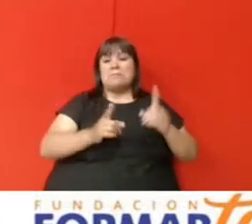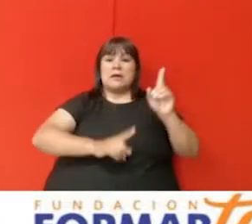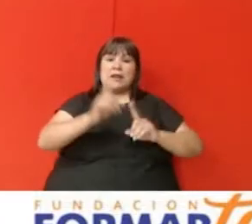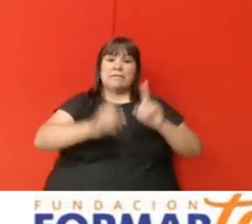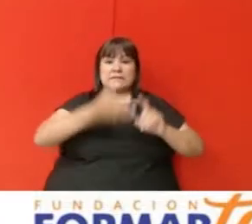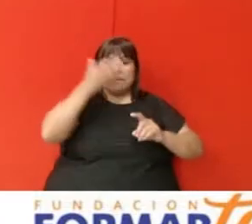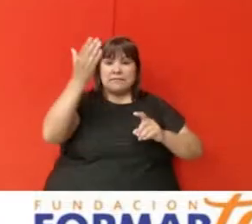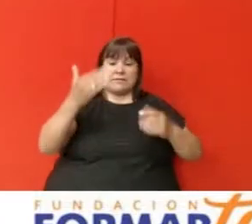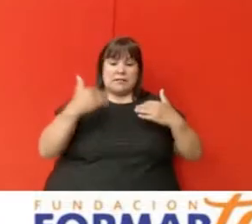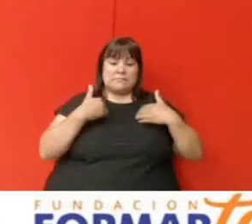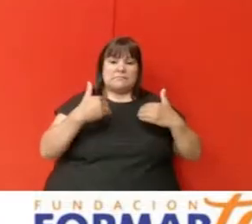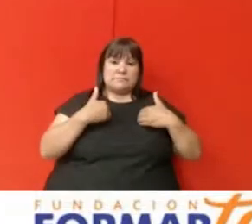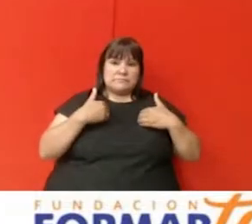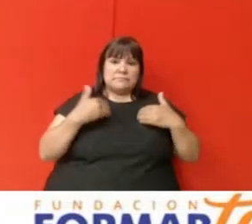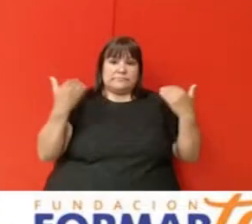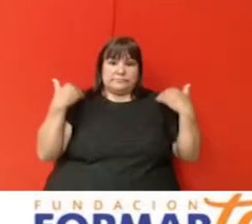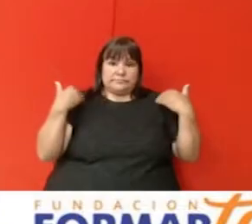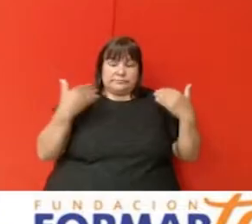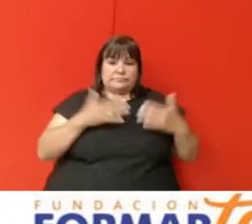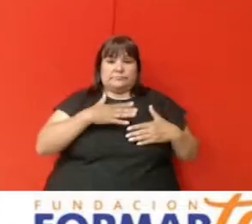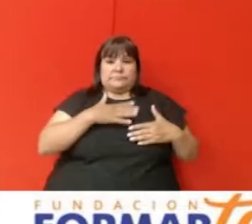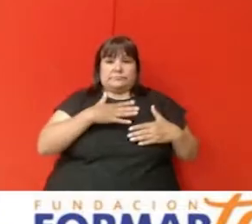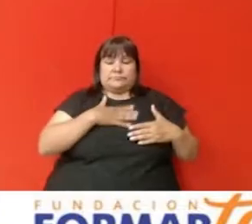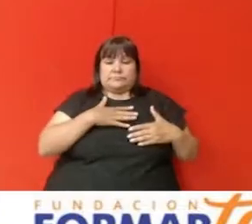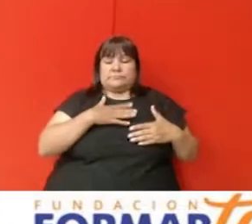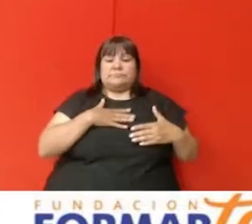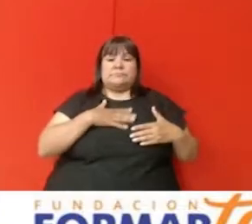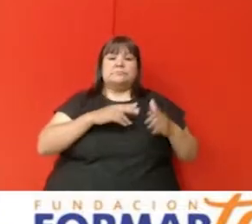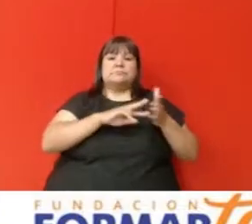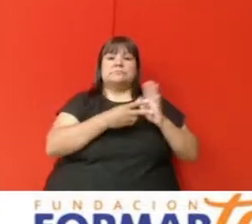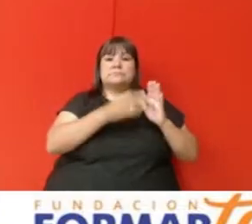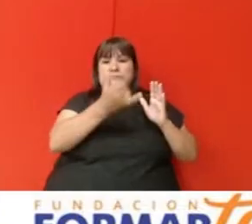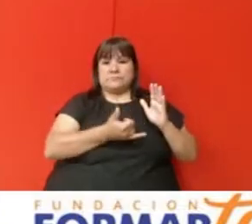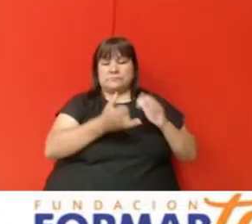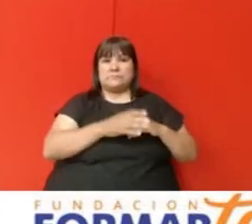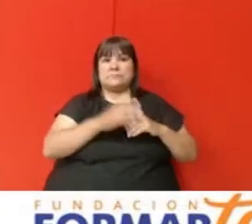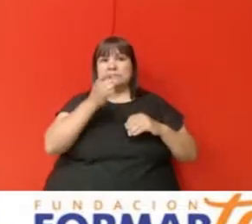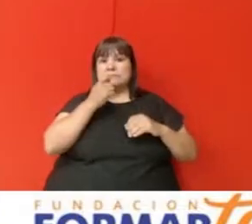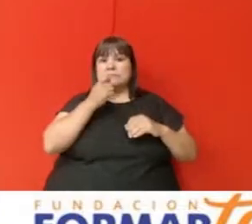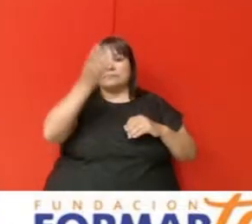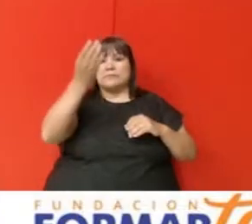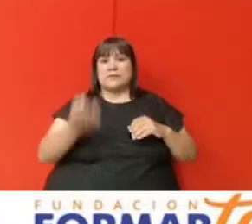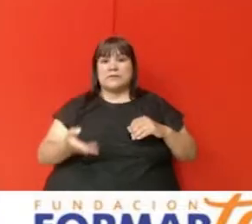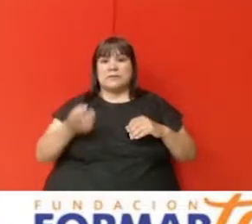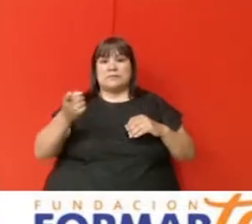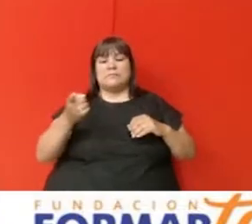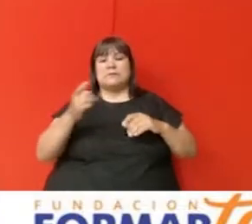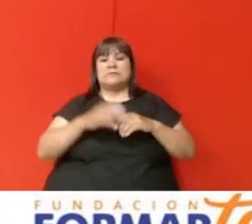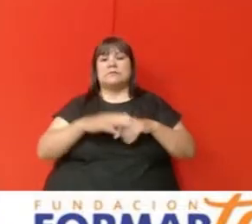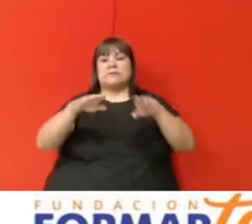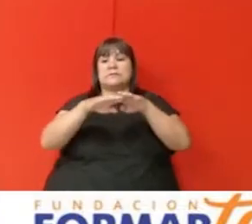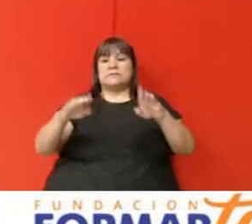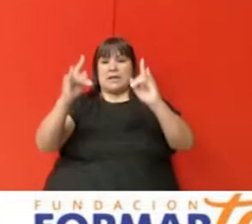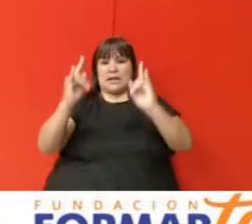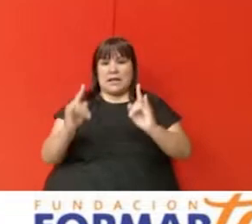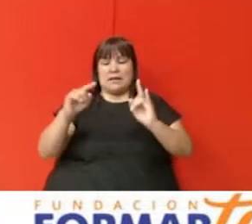cardiovasculares crónicas, pacientes quirúrgicos. La curación, por ejemplo, de una escara se puede hacer perfectamente y con buenos resultados